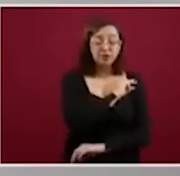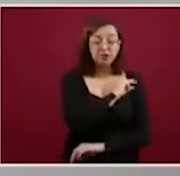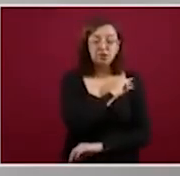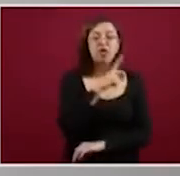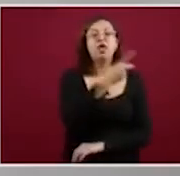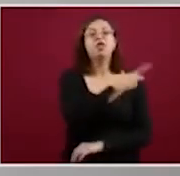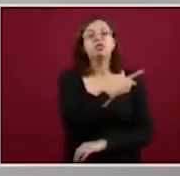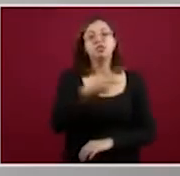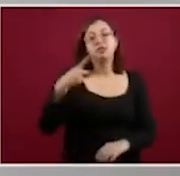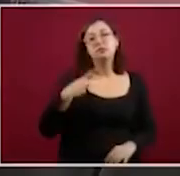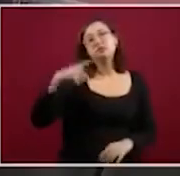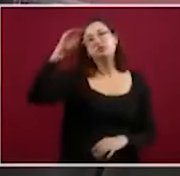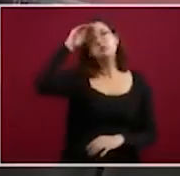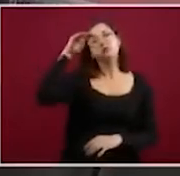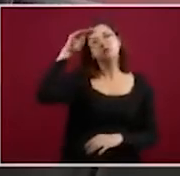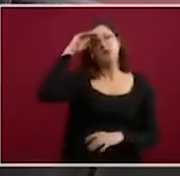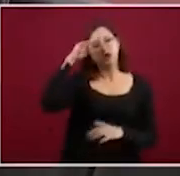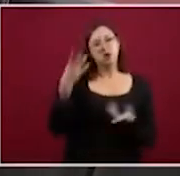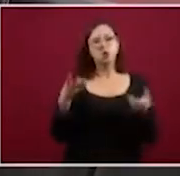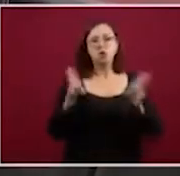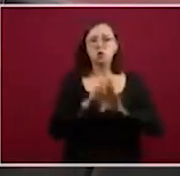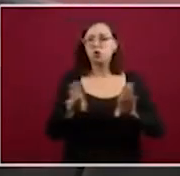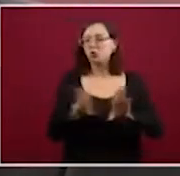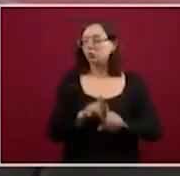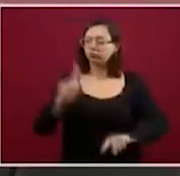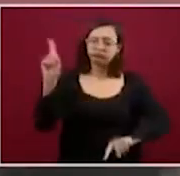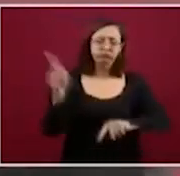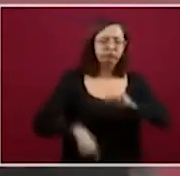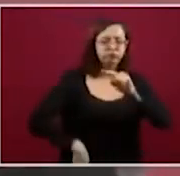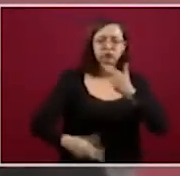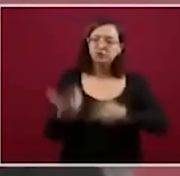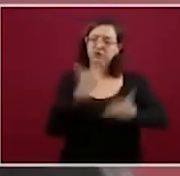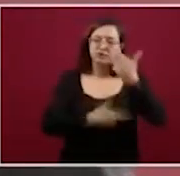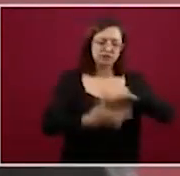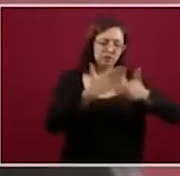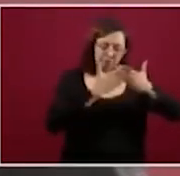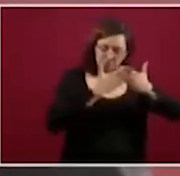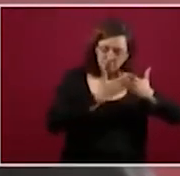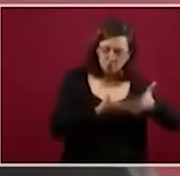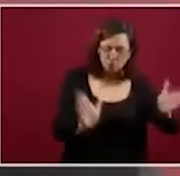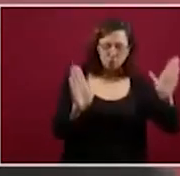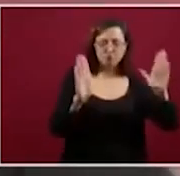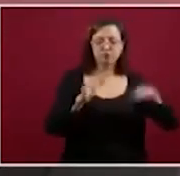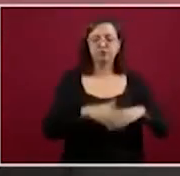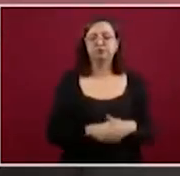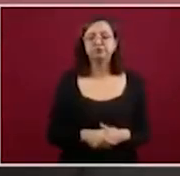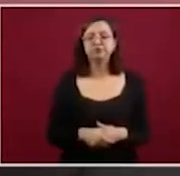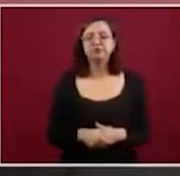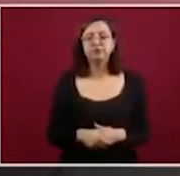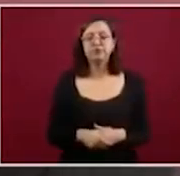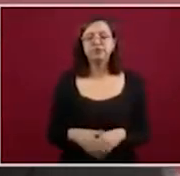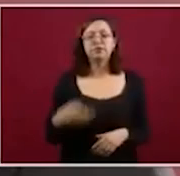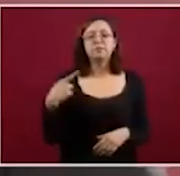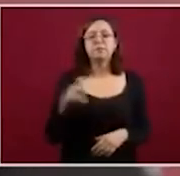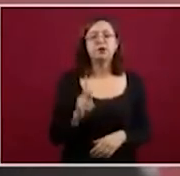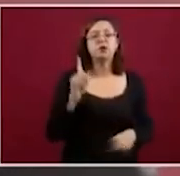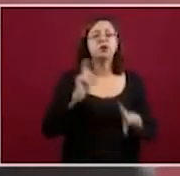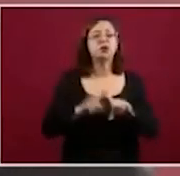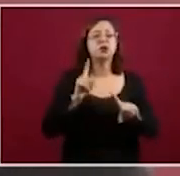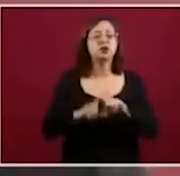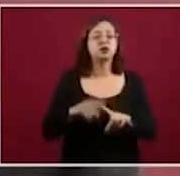como revertir estos procesos pero esto ya corresponde